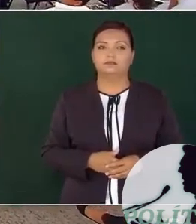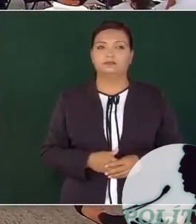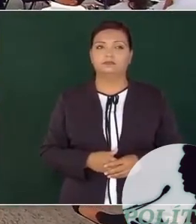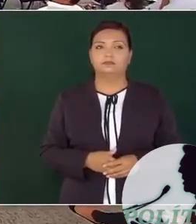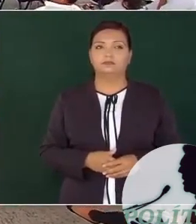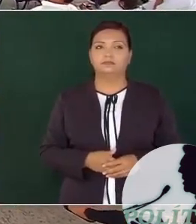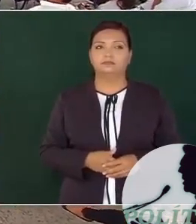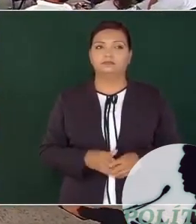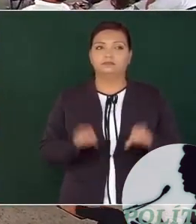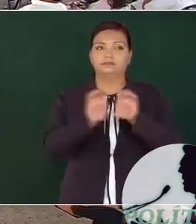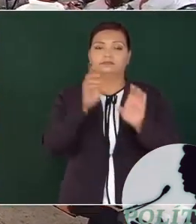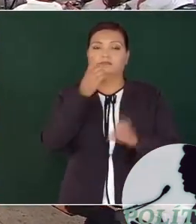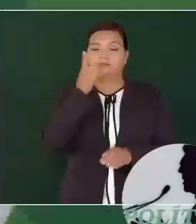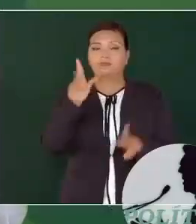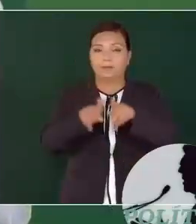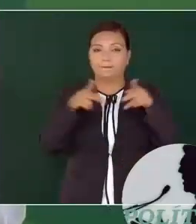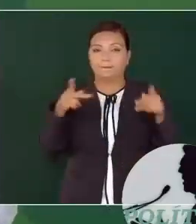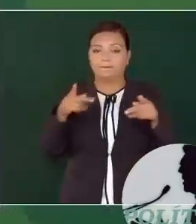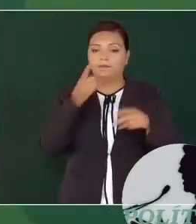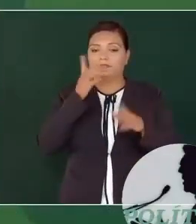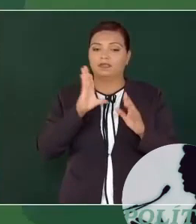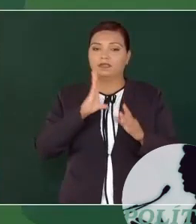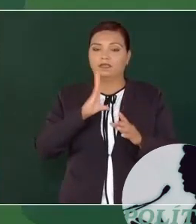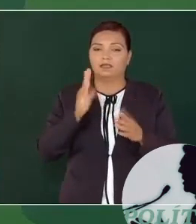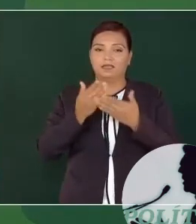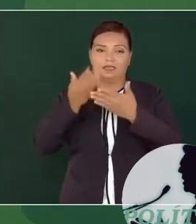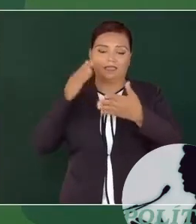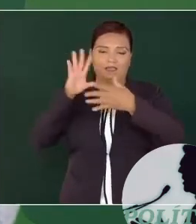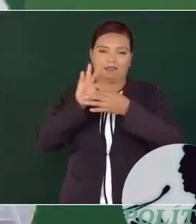¿cómo se dice en el periodismo? Ya hubo un adelanto.